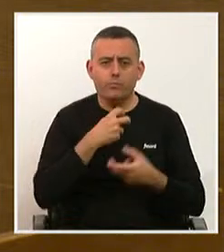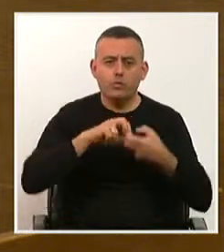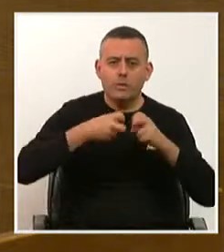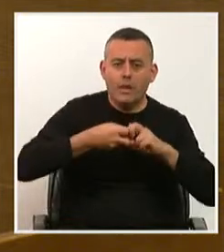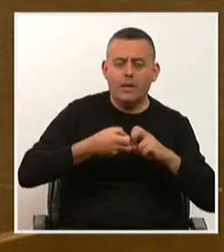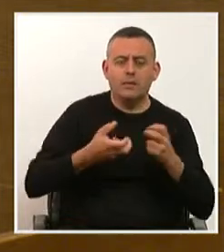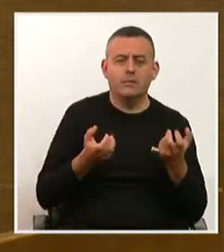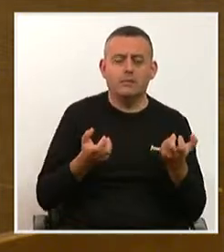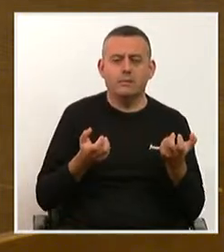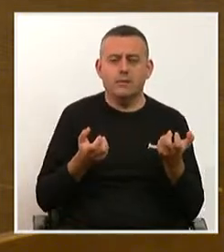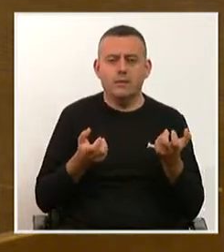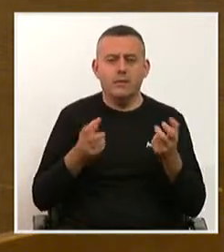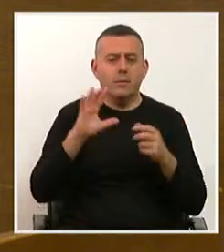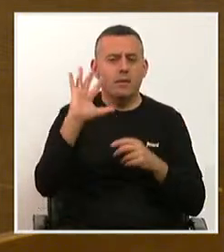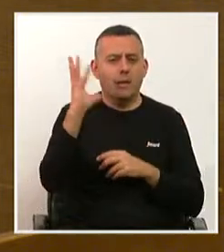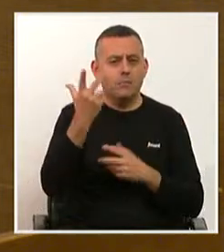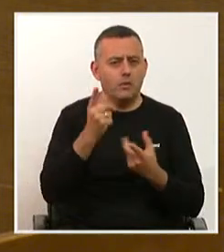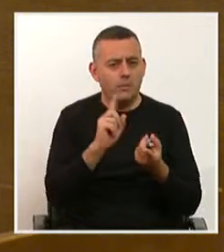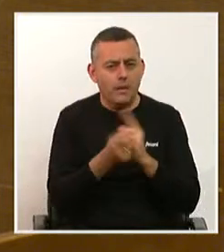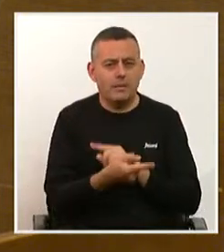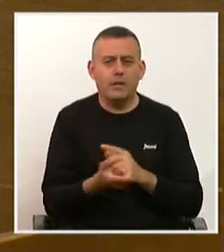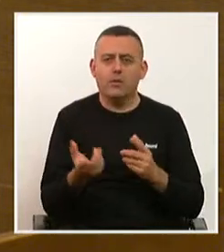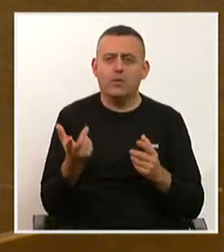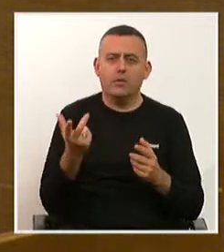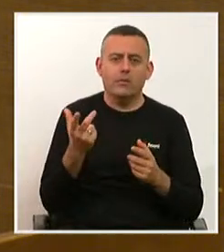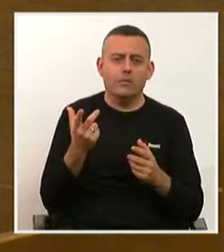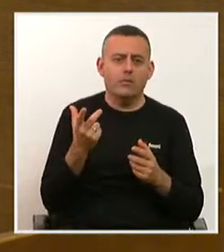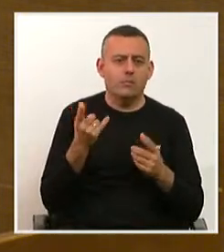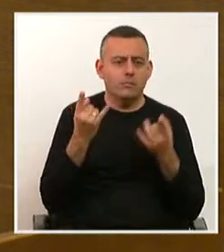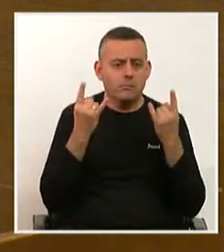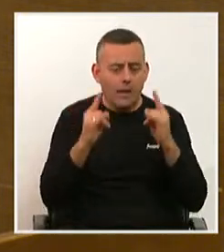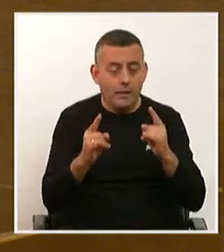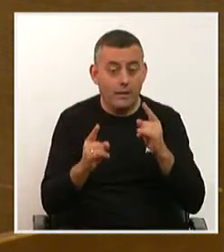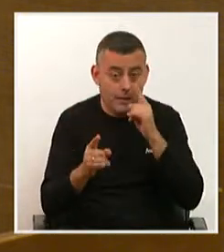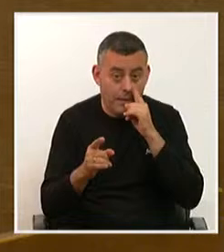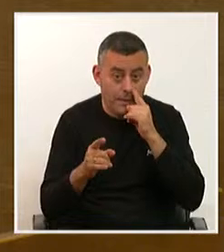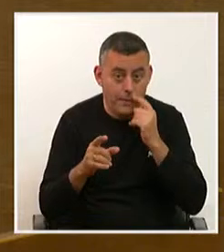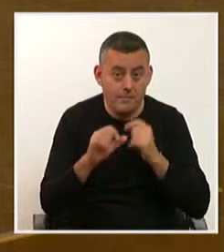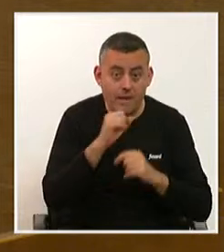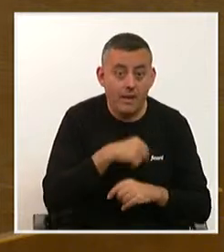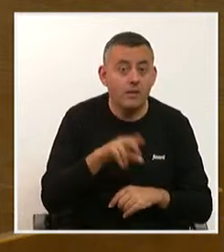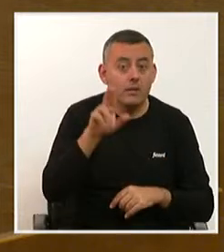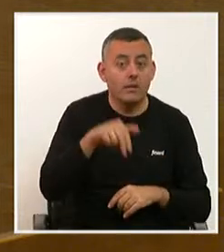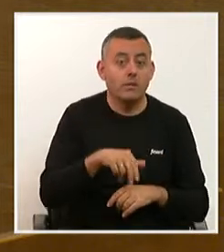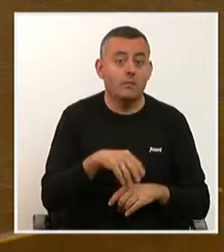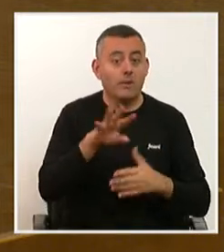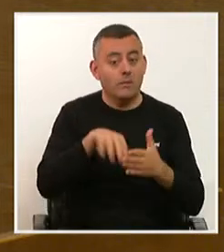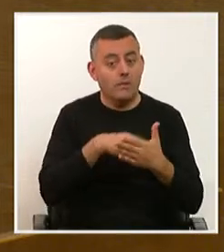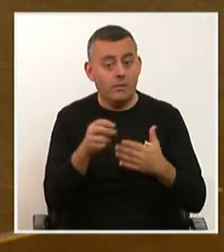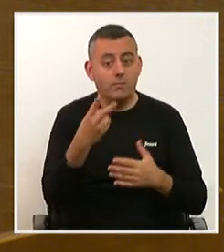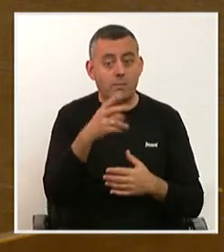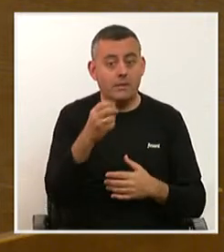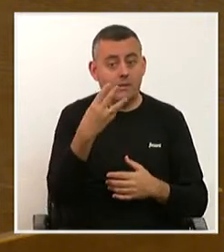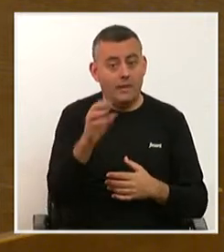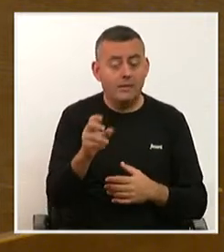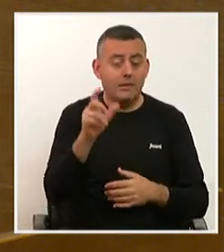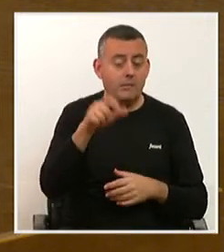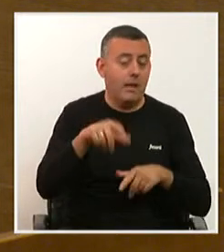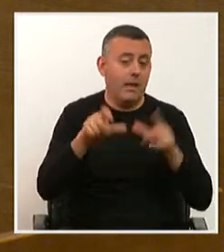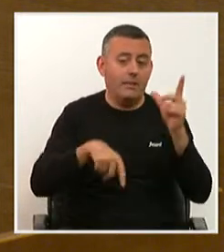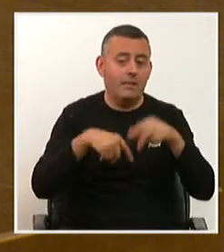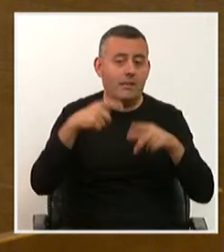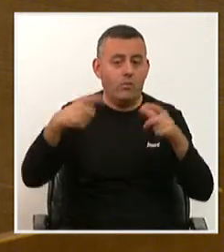fanatisme climátic el p verd el3 la globaliza y los urbanitas V están así